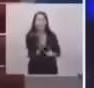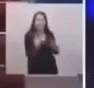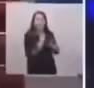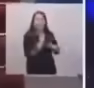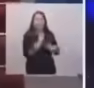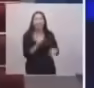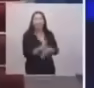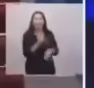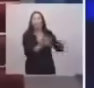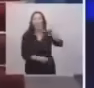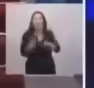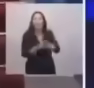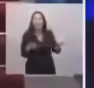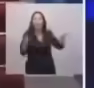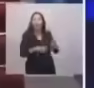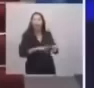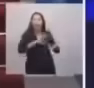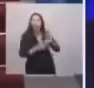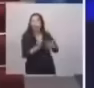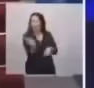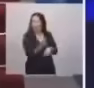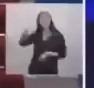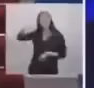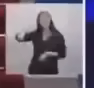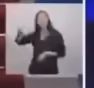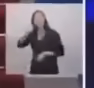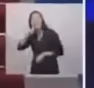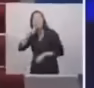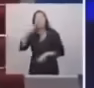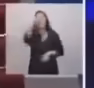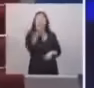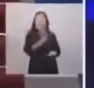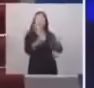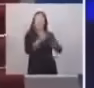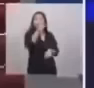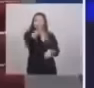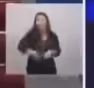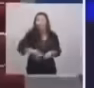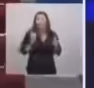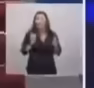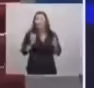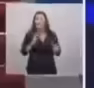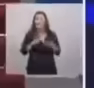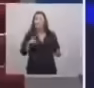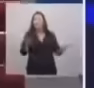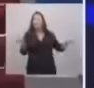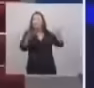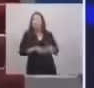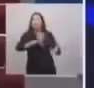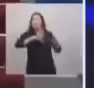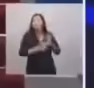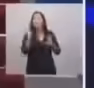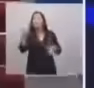va a subir el dólar oficial eso Por supuesto todavía estamos en 800 tipos de cambios diferentes y nominaciones diferentes Bueno